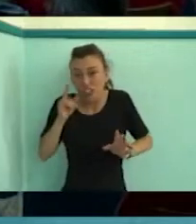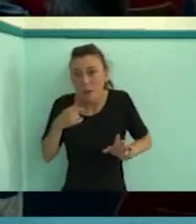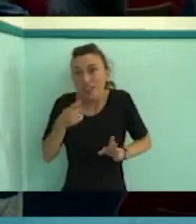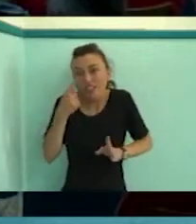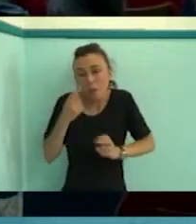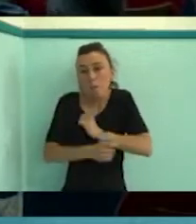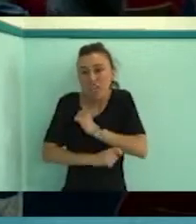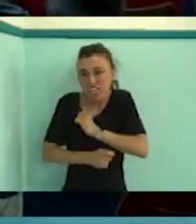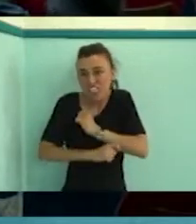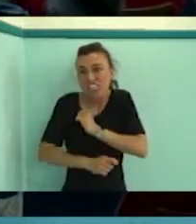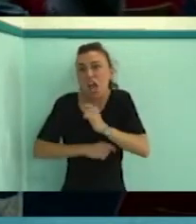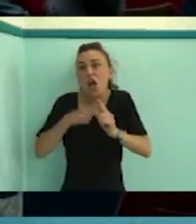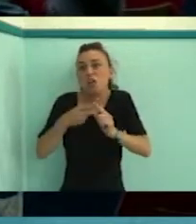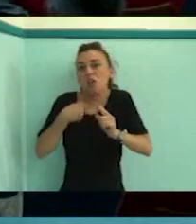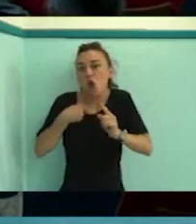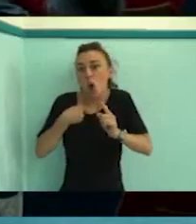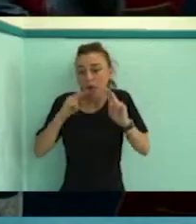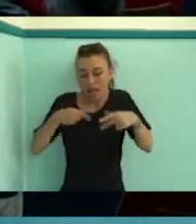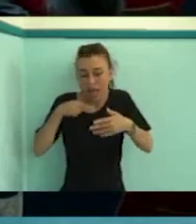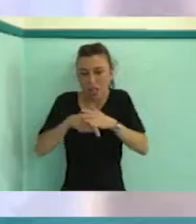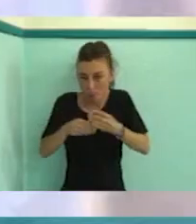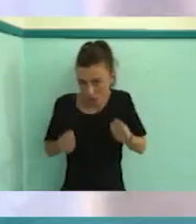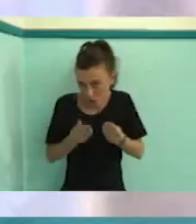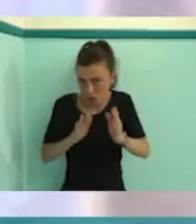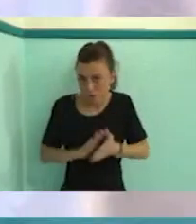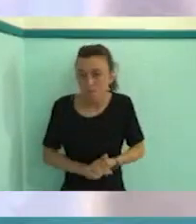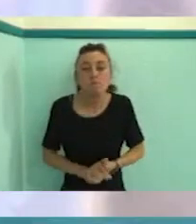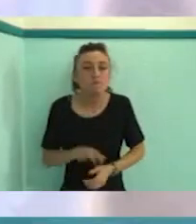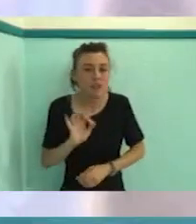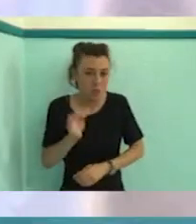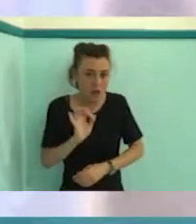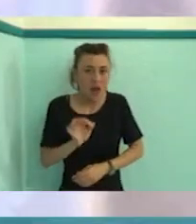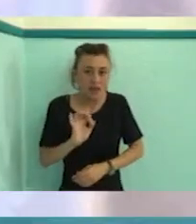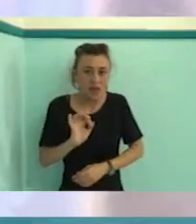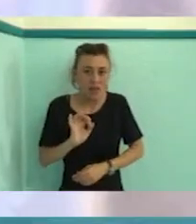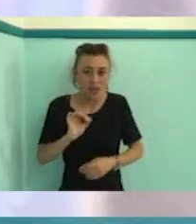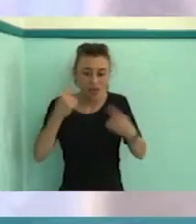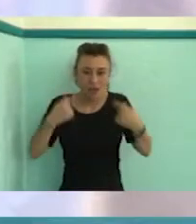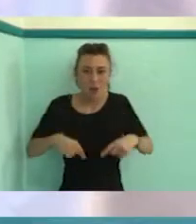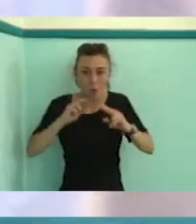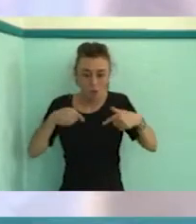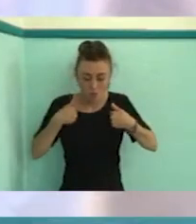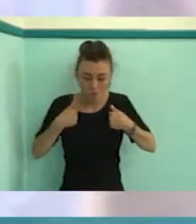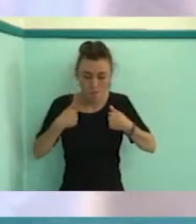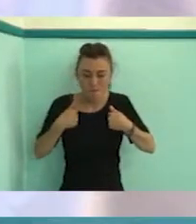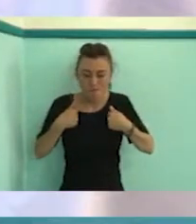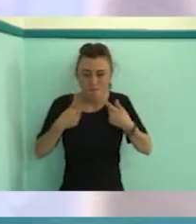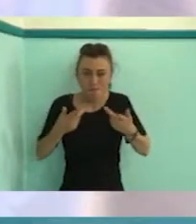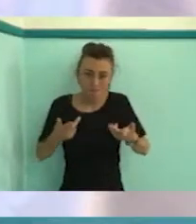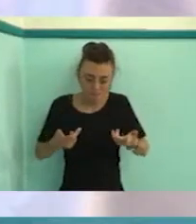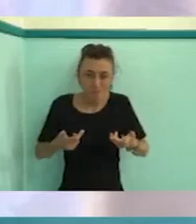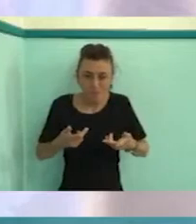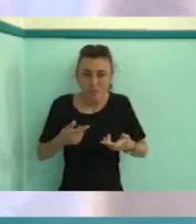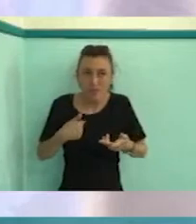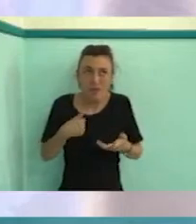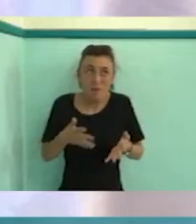para gestionarlo vale o sea si es verdad que que lo de una misma o sea me encantaría deciros porque yo creo que ya